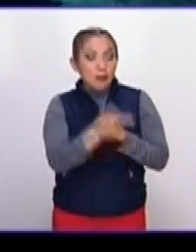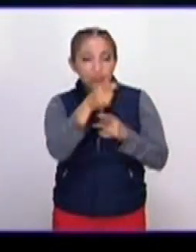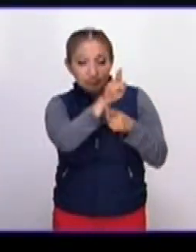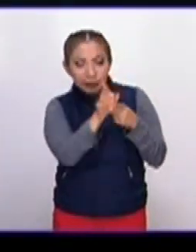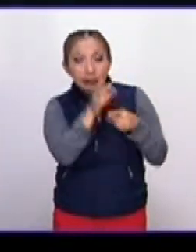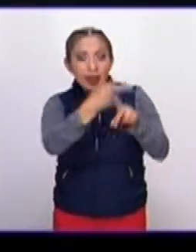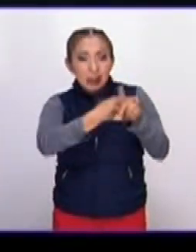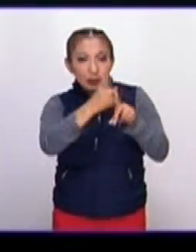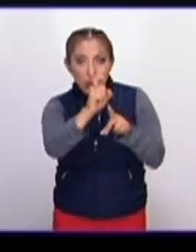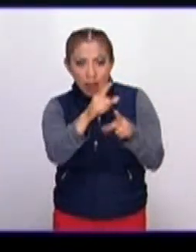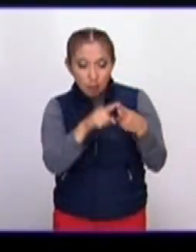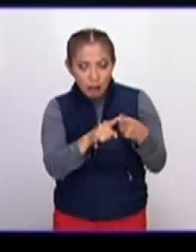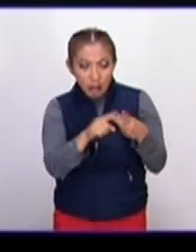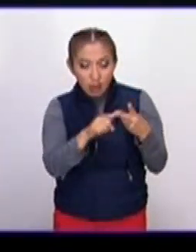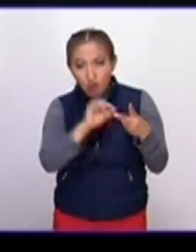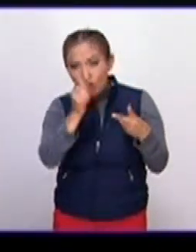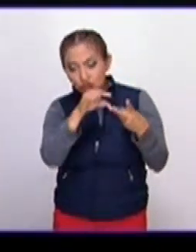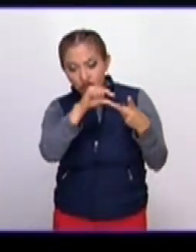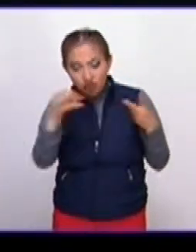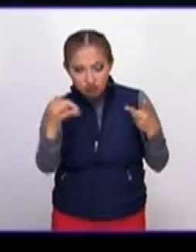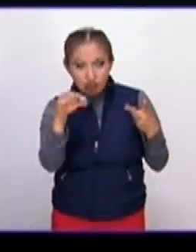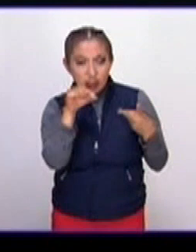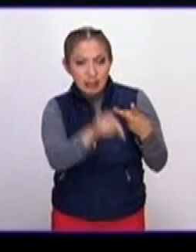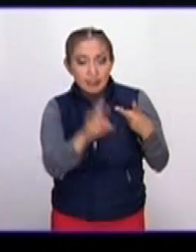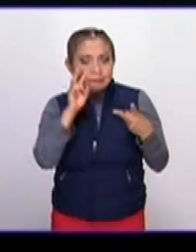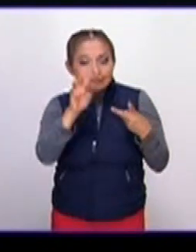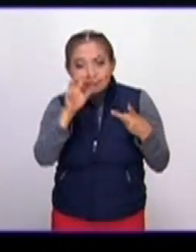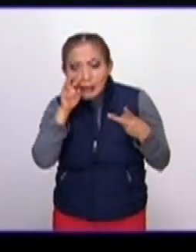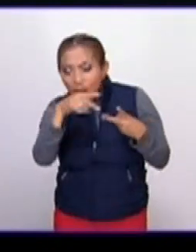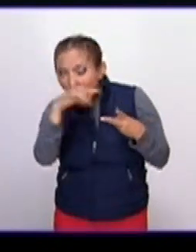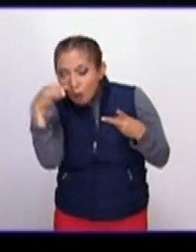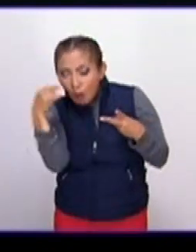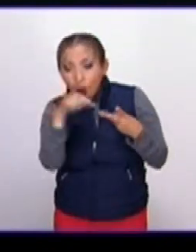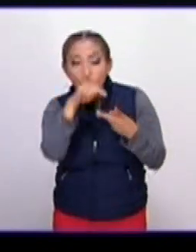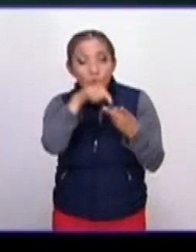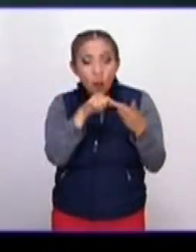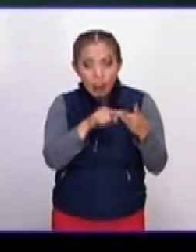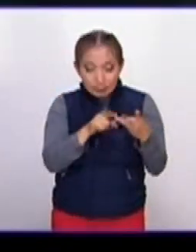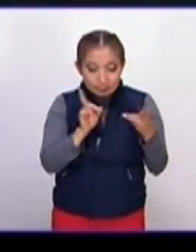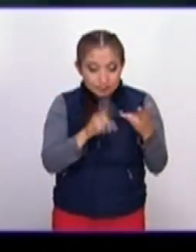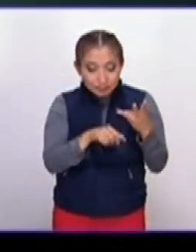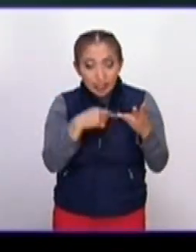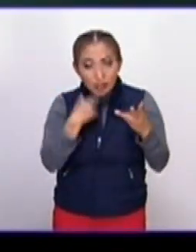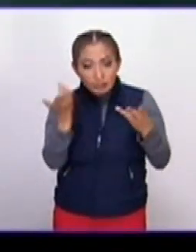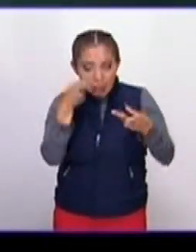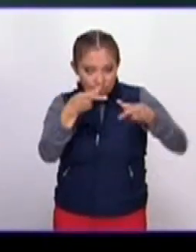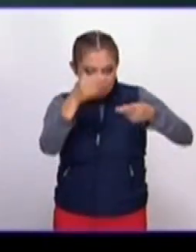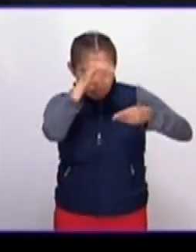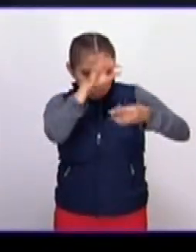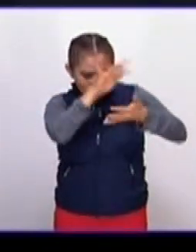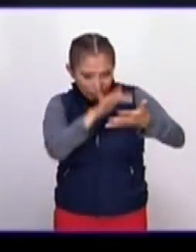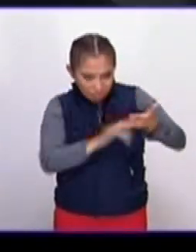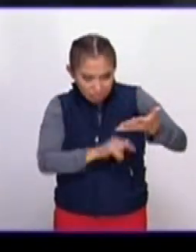la temperatura del agua, ¿no? Otro campo puede ser la visibilidad o la ubicación. Entonces uno va diseñando, es una